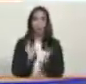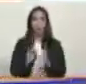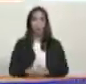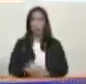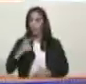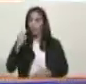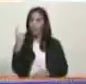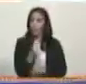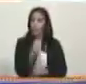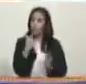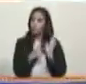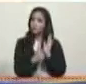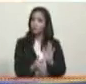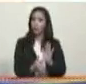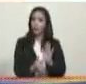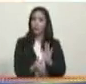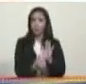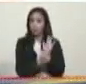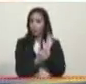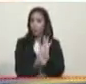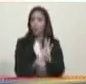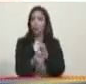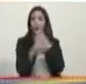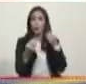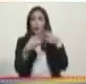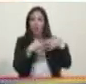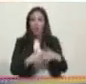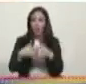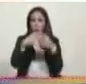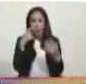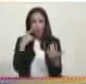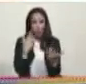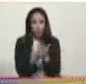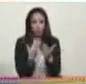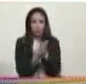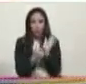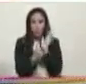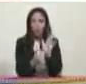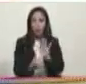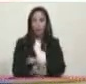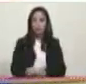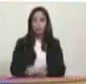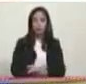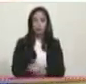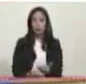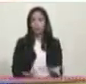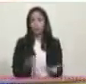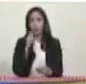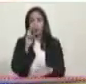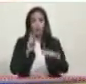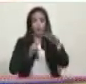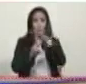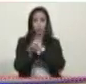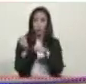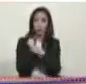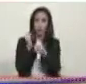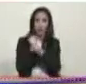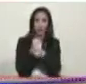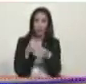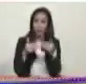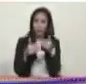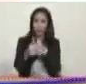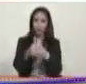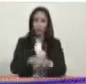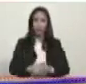debemos darle una lección a los imperialistas del mundo y mantener, mira, el trabajo.